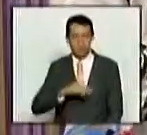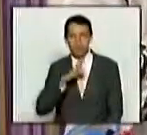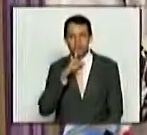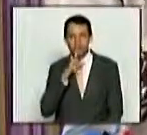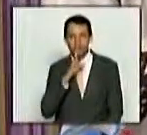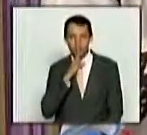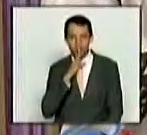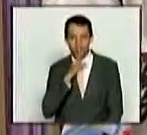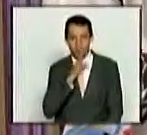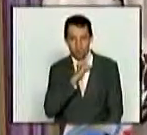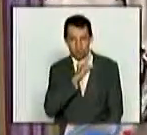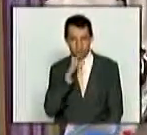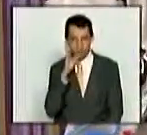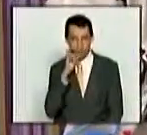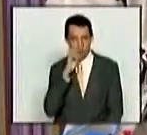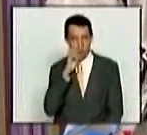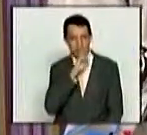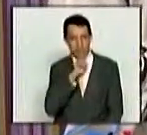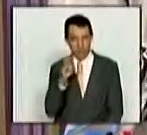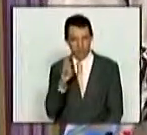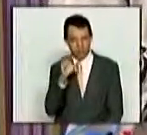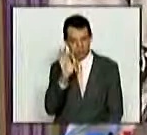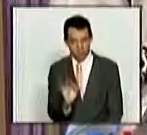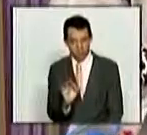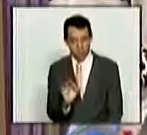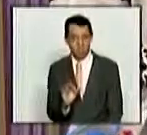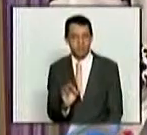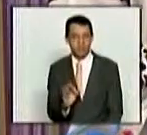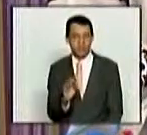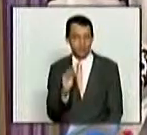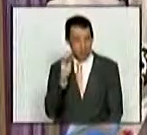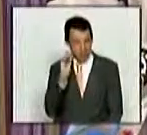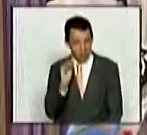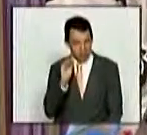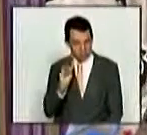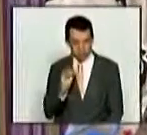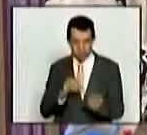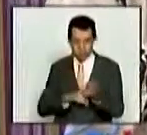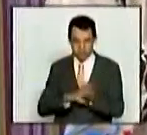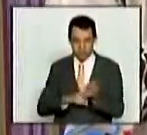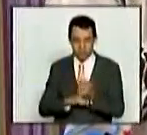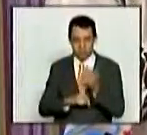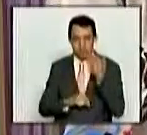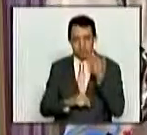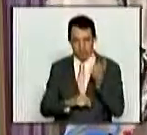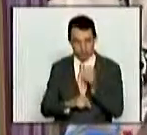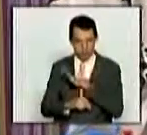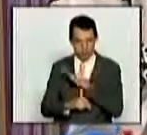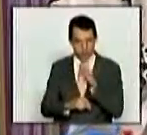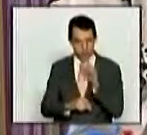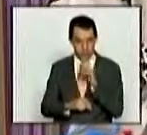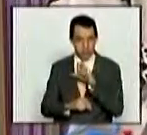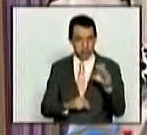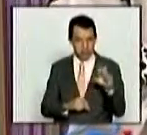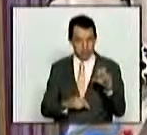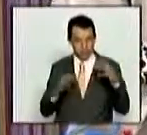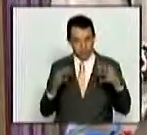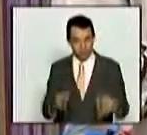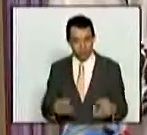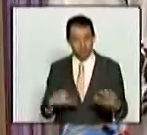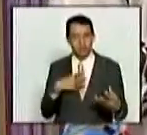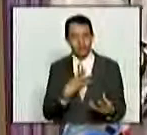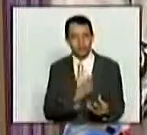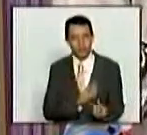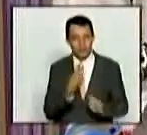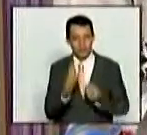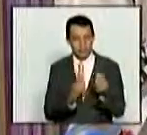va a tratar desde el lado derecho, y de la misma manera todo se somatiza en el lado derecho. Si es femenino, en el lado izquierdo. Por eso en este caso con José estamos trabajando en la